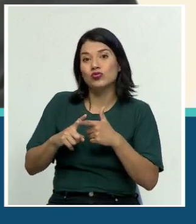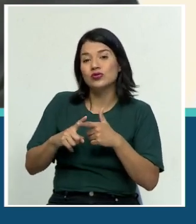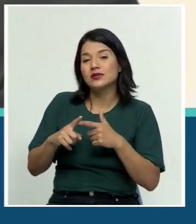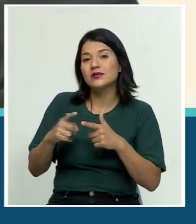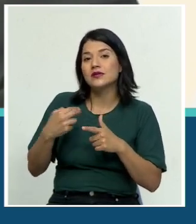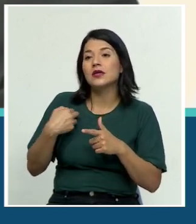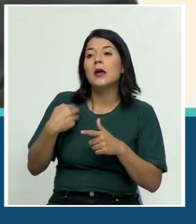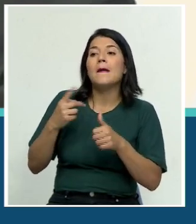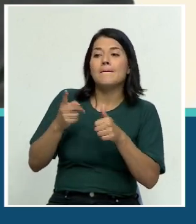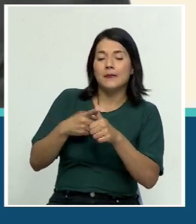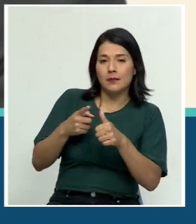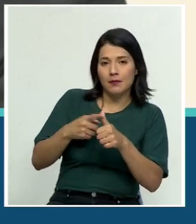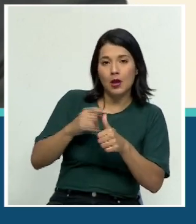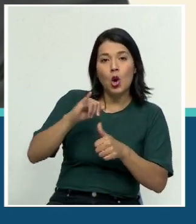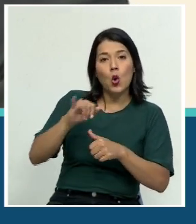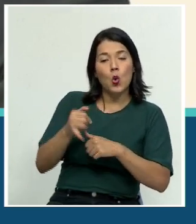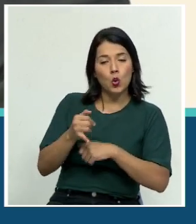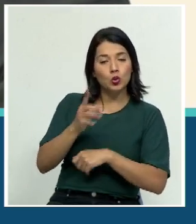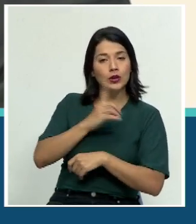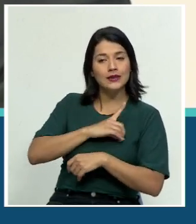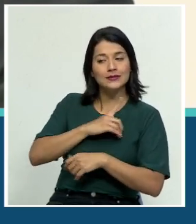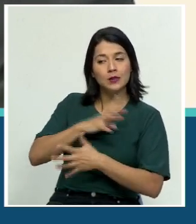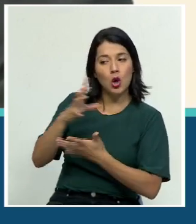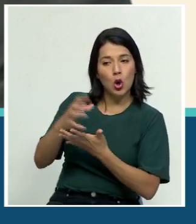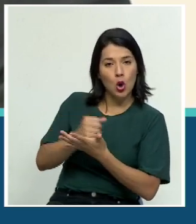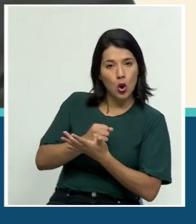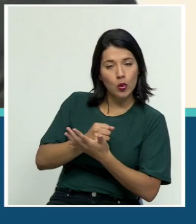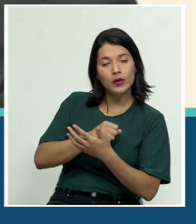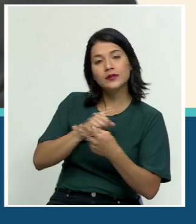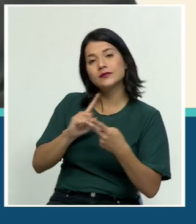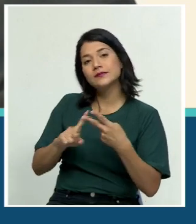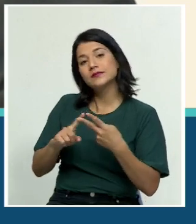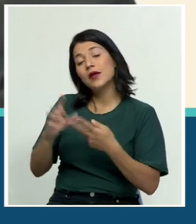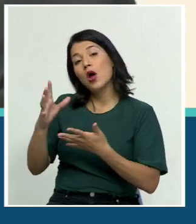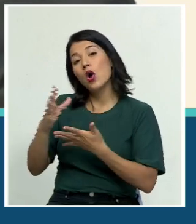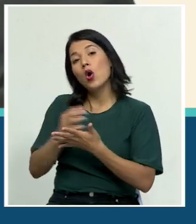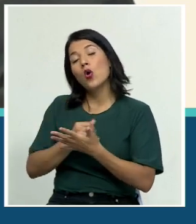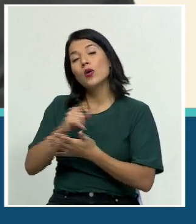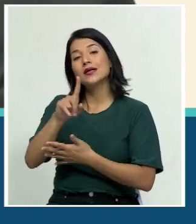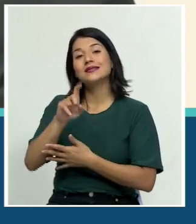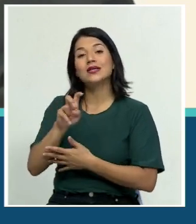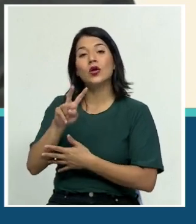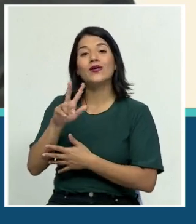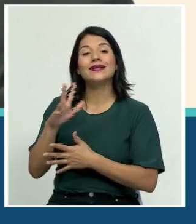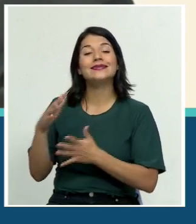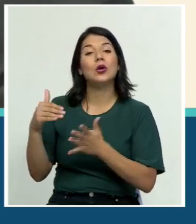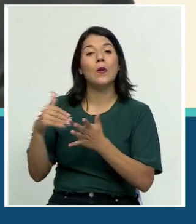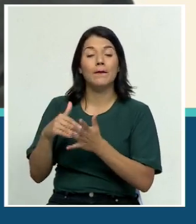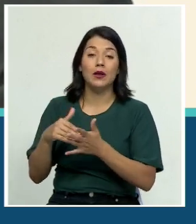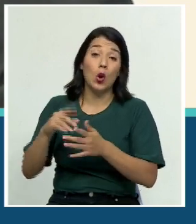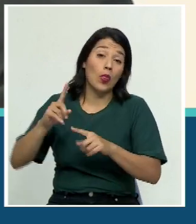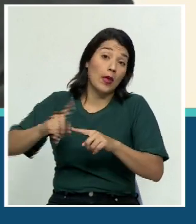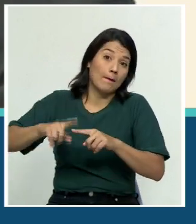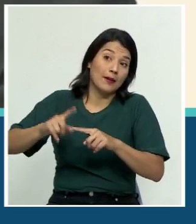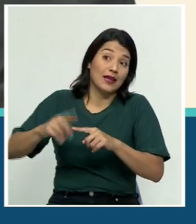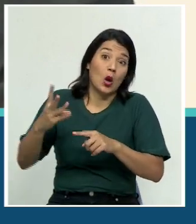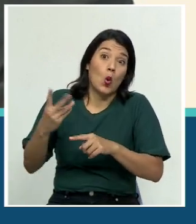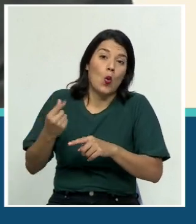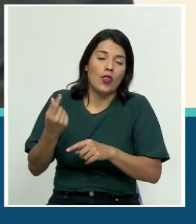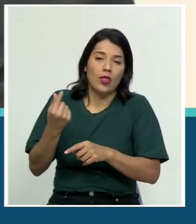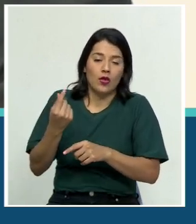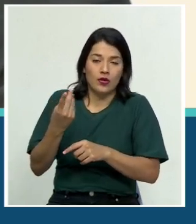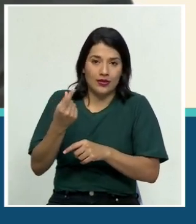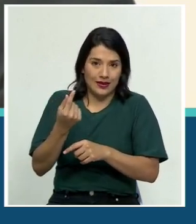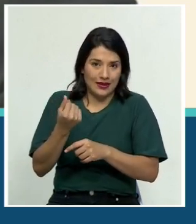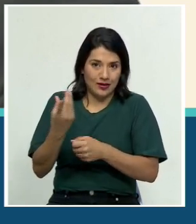primero por la falta disciplinaria y además por el cobro de los 125 mil, o dependiendo del número de bonos que se les asignarán a ellos